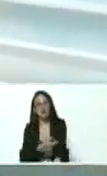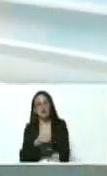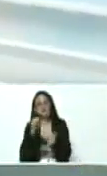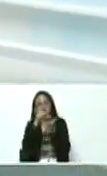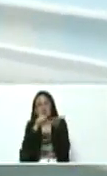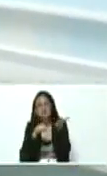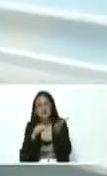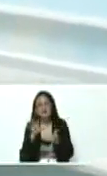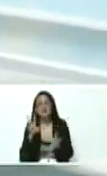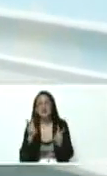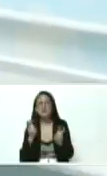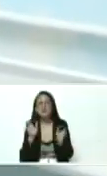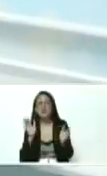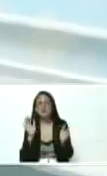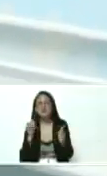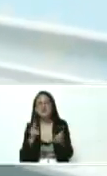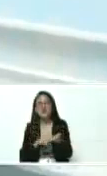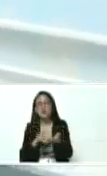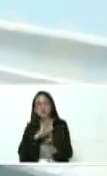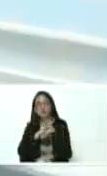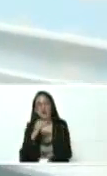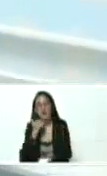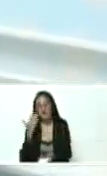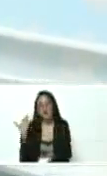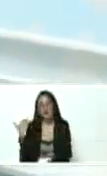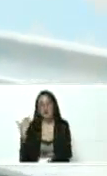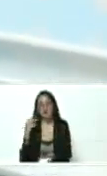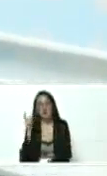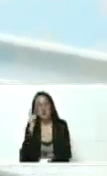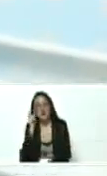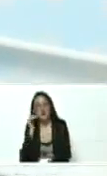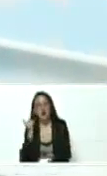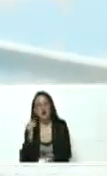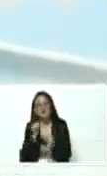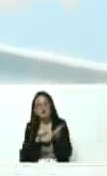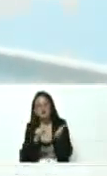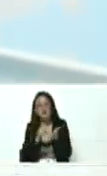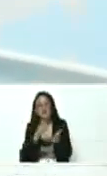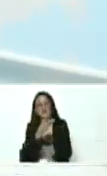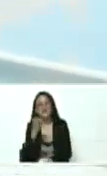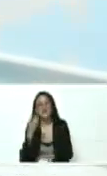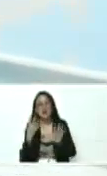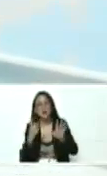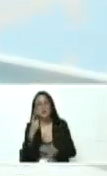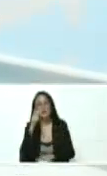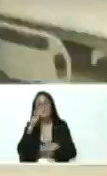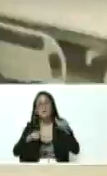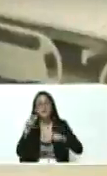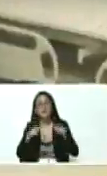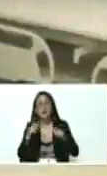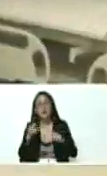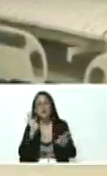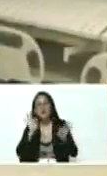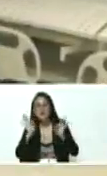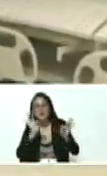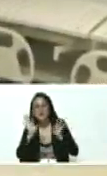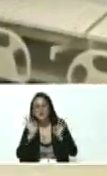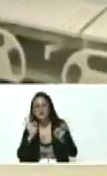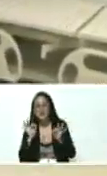dio 5 nuevos quirófanos en el Seguro Social hace unos días, presidente. Ya hemos intervenido 391 personas de manera electiva